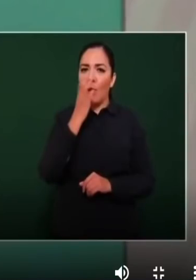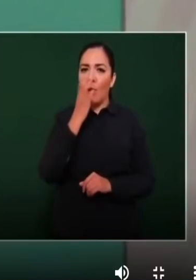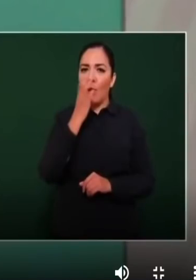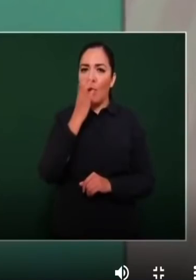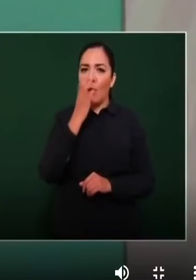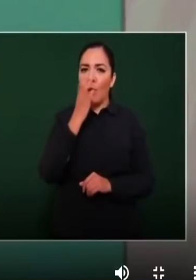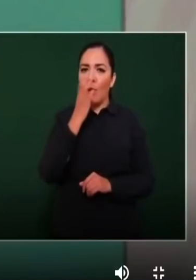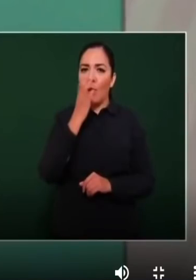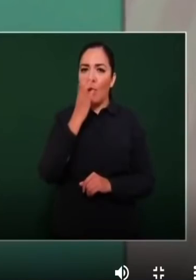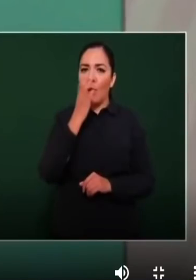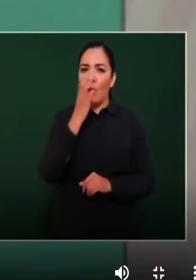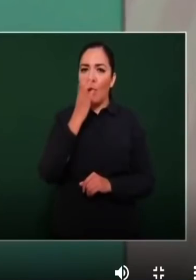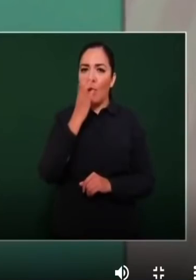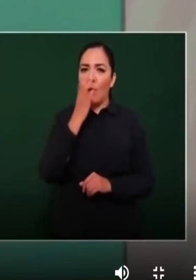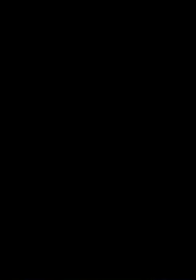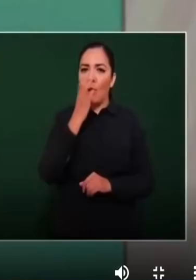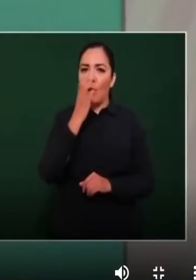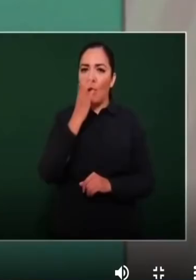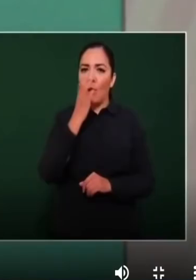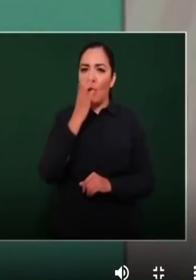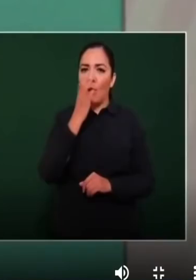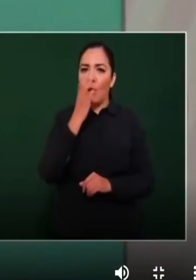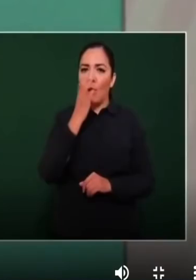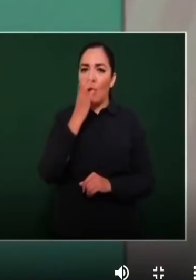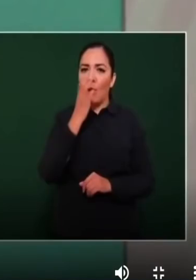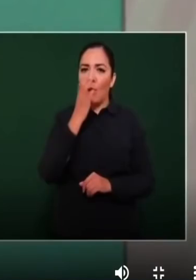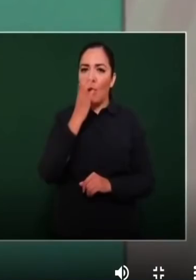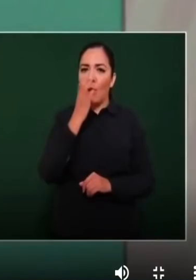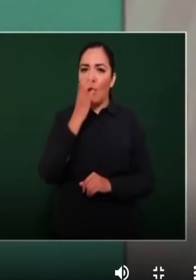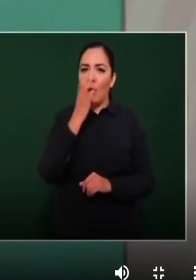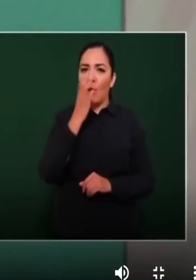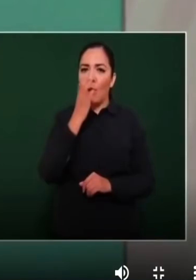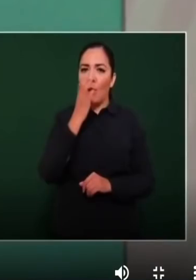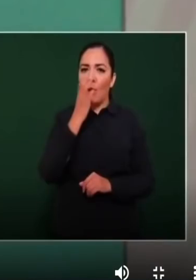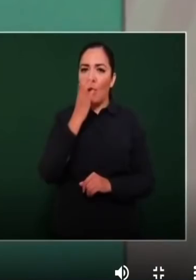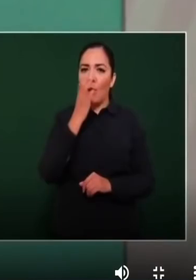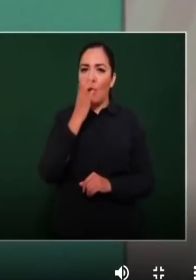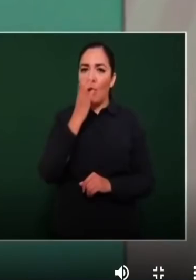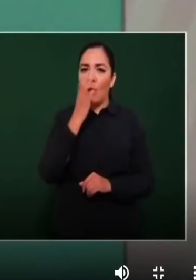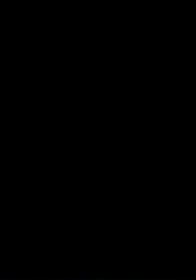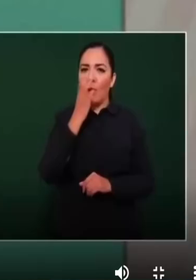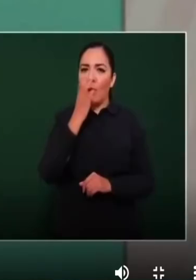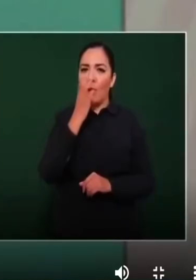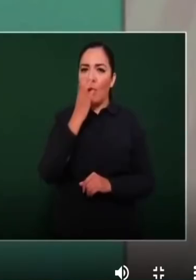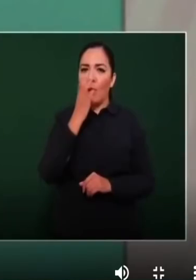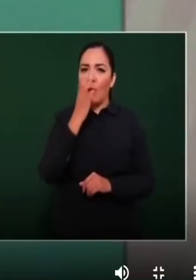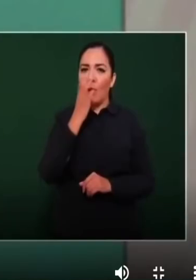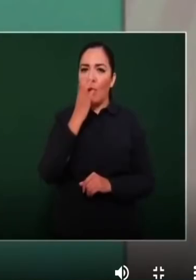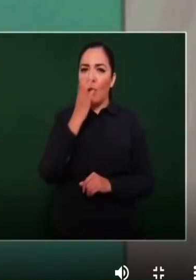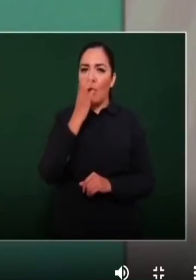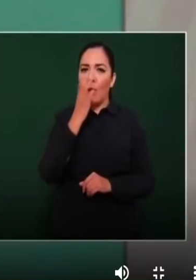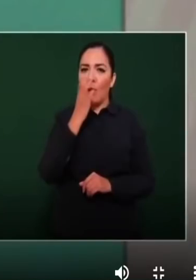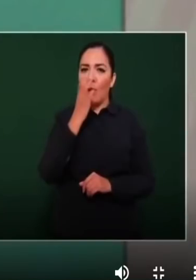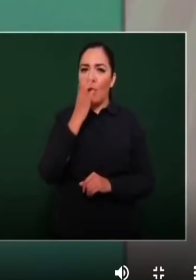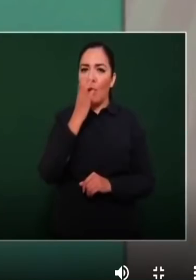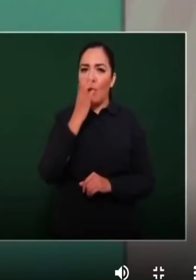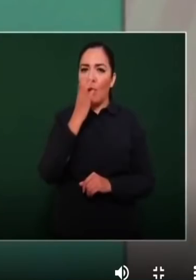guardar en el debido momento lo que está diciendo el presidente. Dice el presidente, sí,